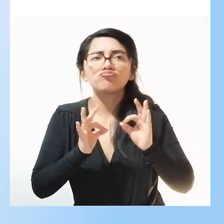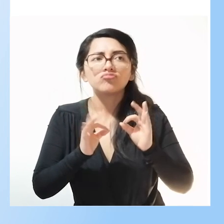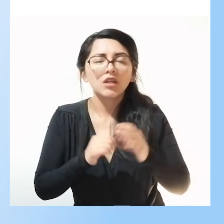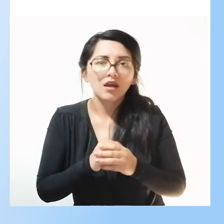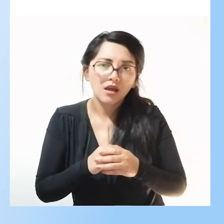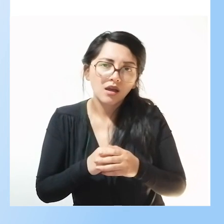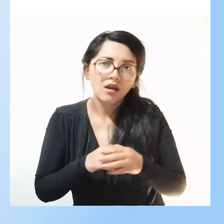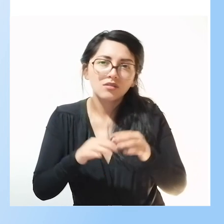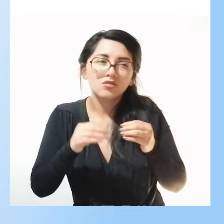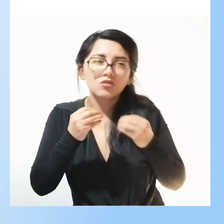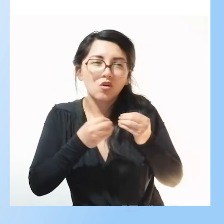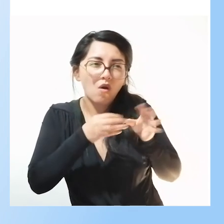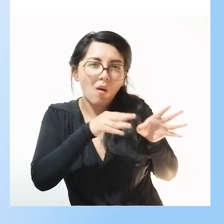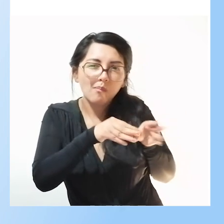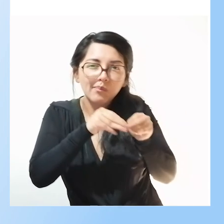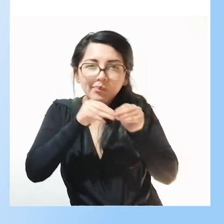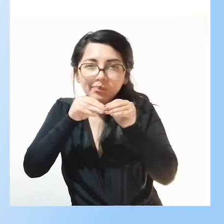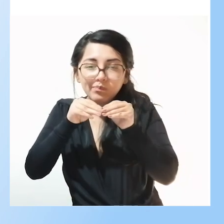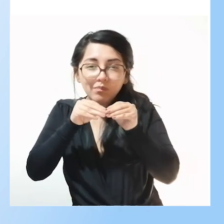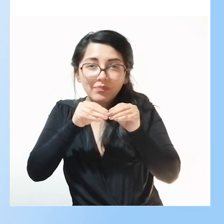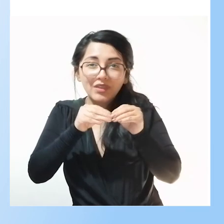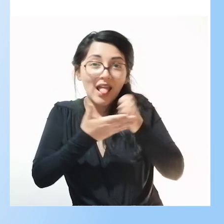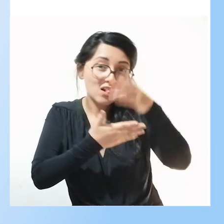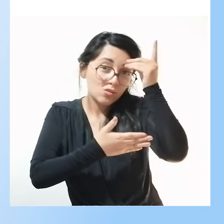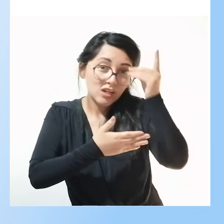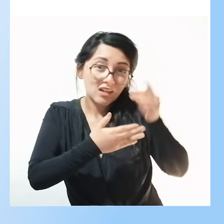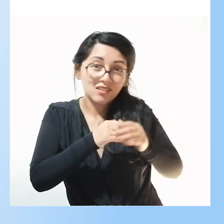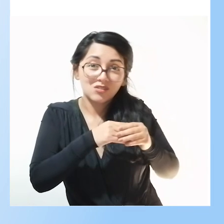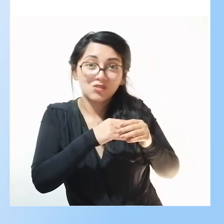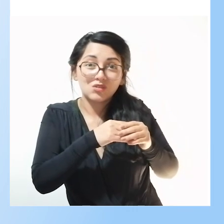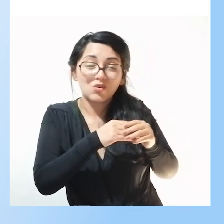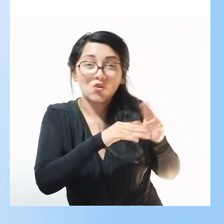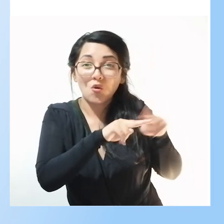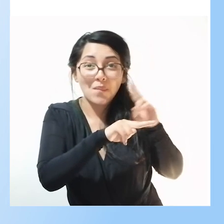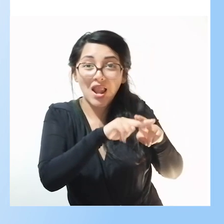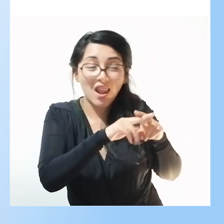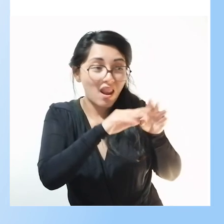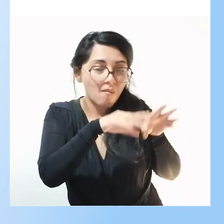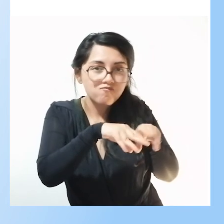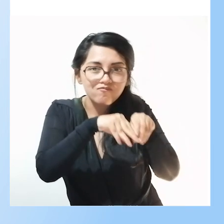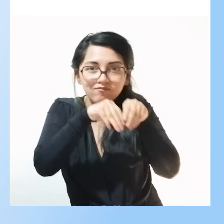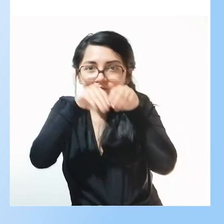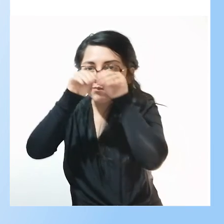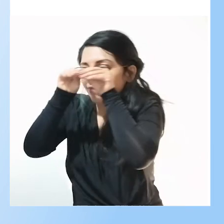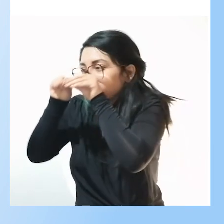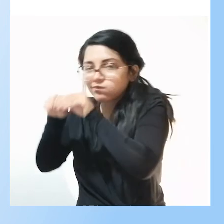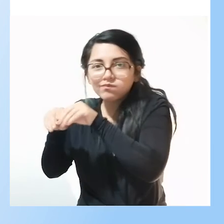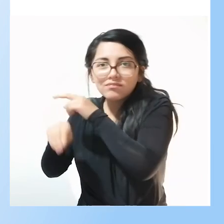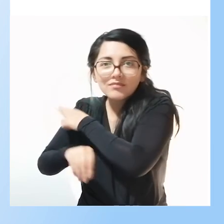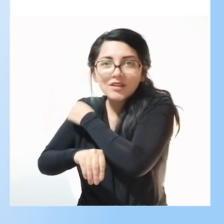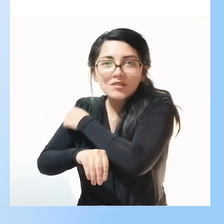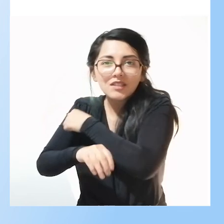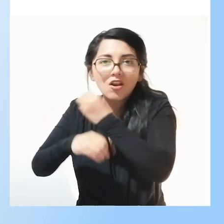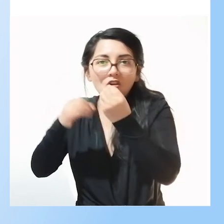de recuperarlo y aplicarlo a nuestro ámbito y trabajar desde la indagación apreciativa